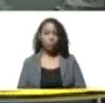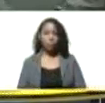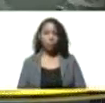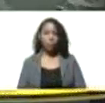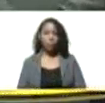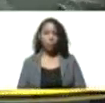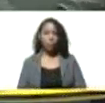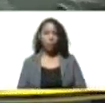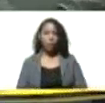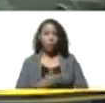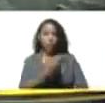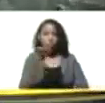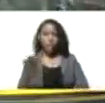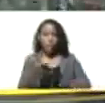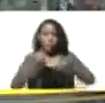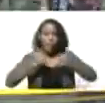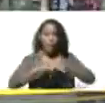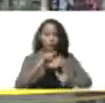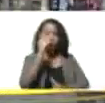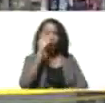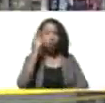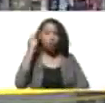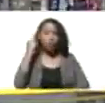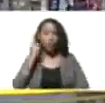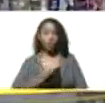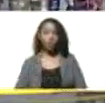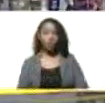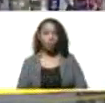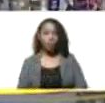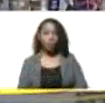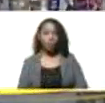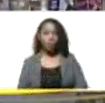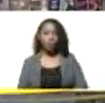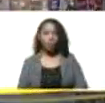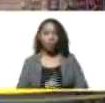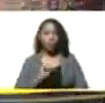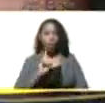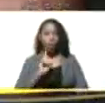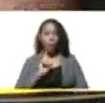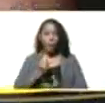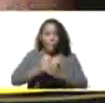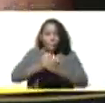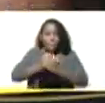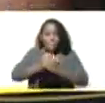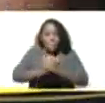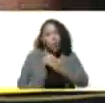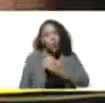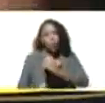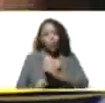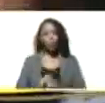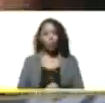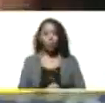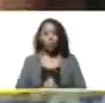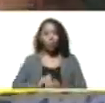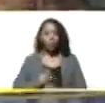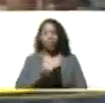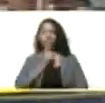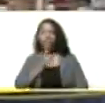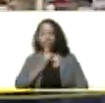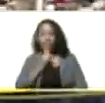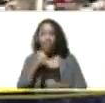Son los hijos y las hijas de un parir complejo,